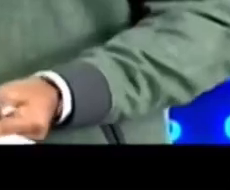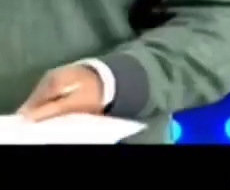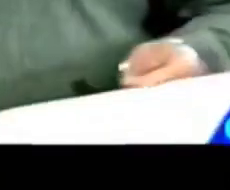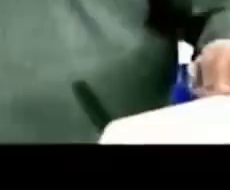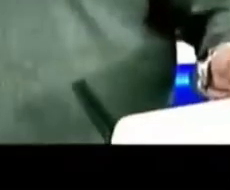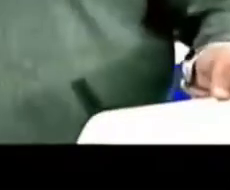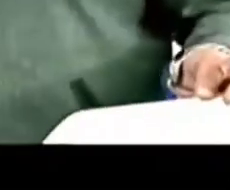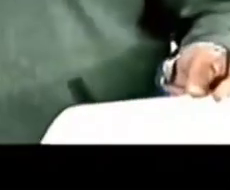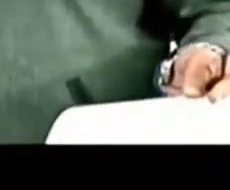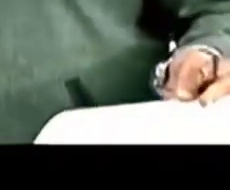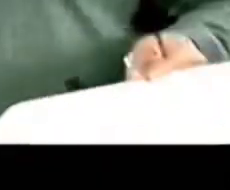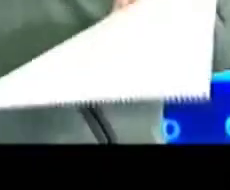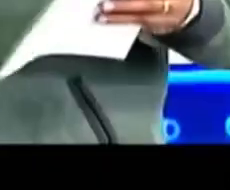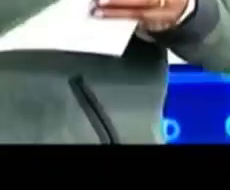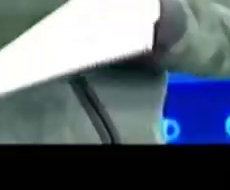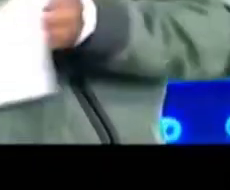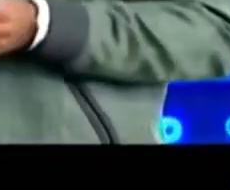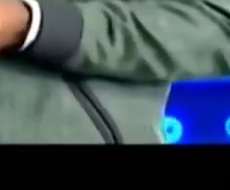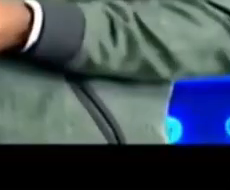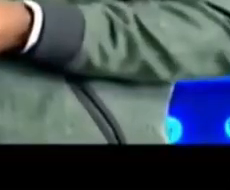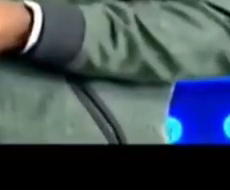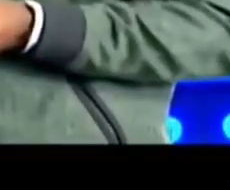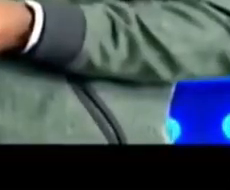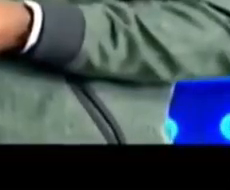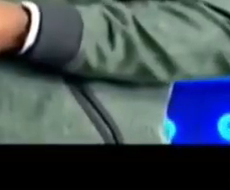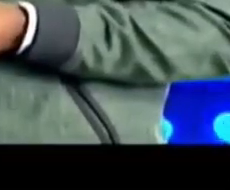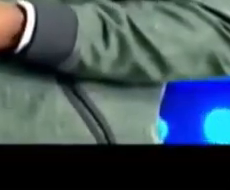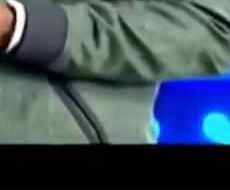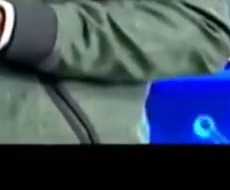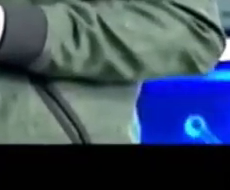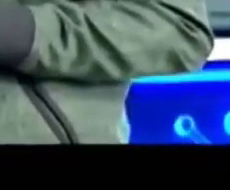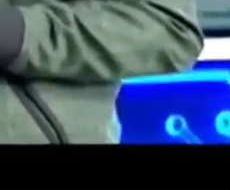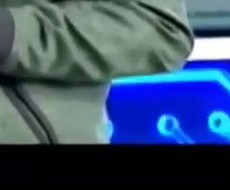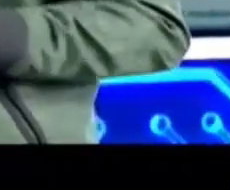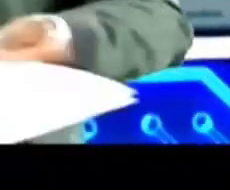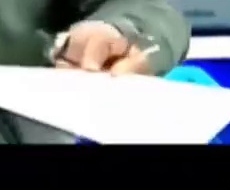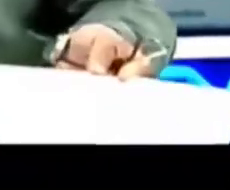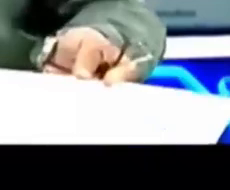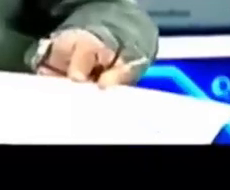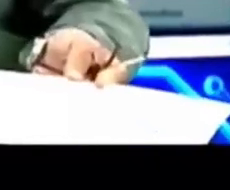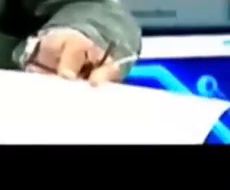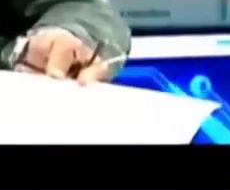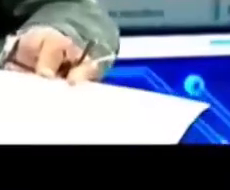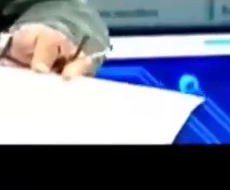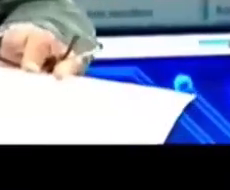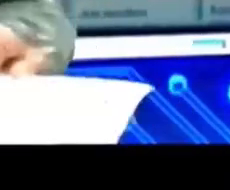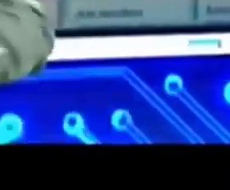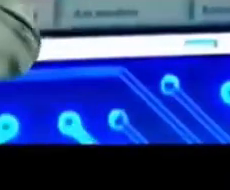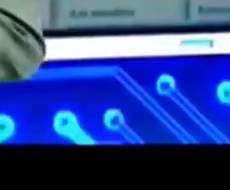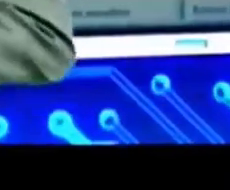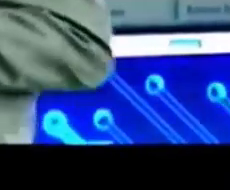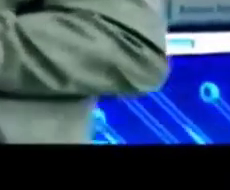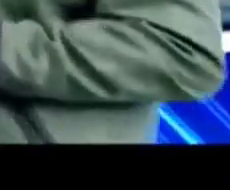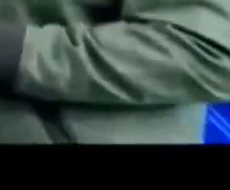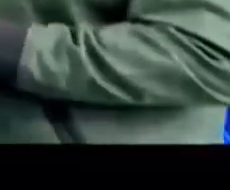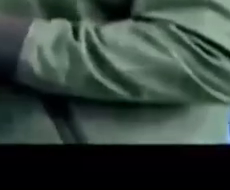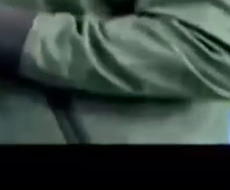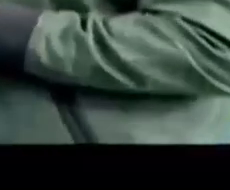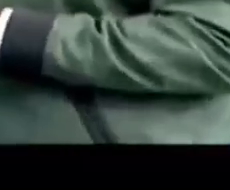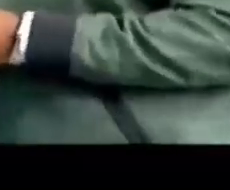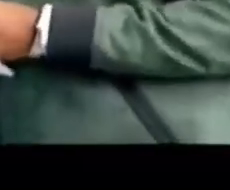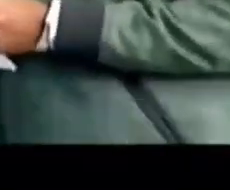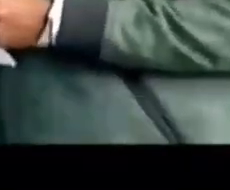y todo viene de allá. Pero afortunadamente, Dios con nosotros. Amén. ¿Quién en contra?